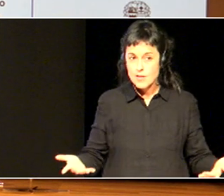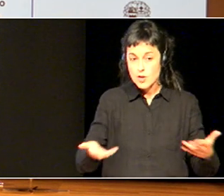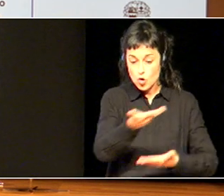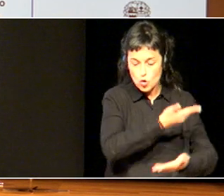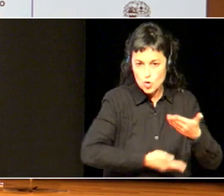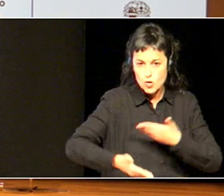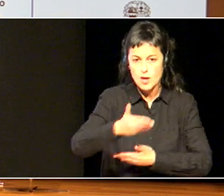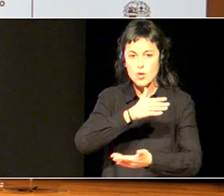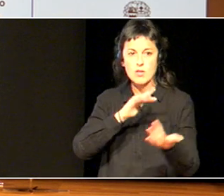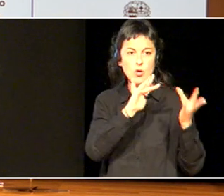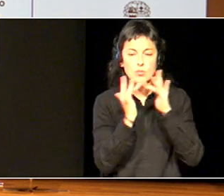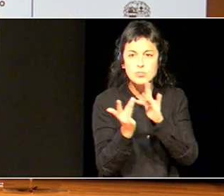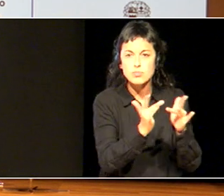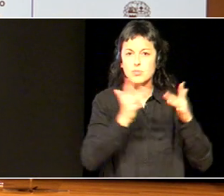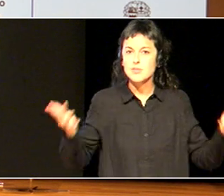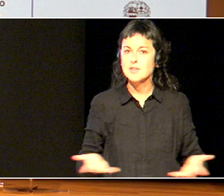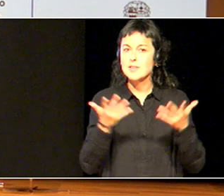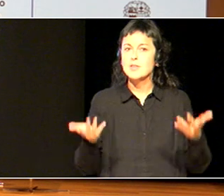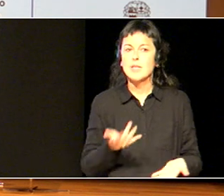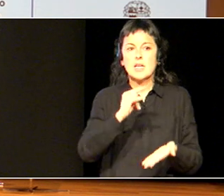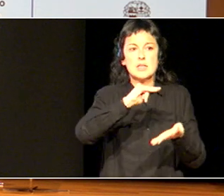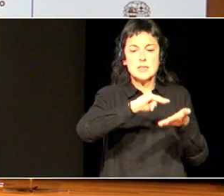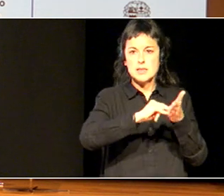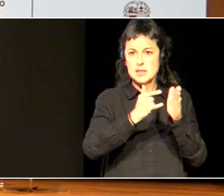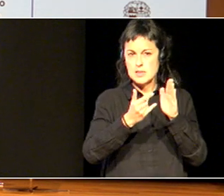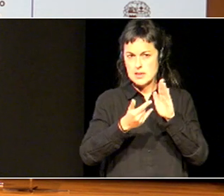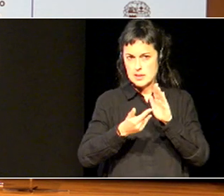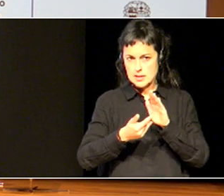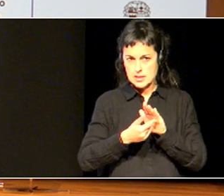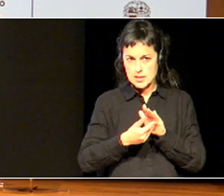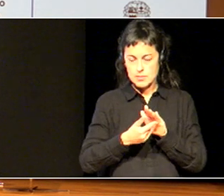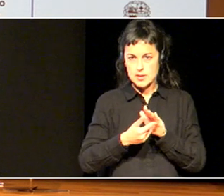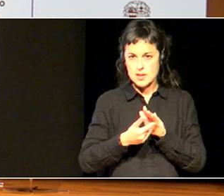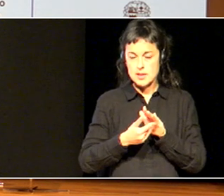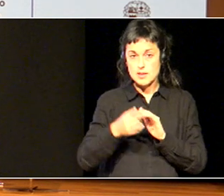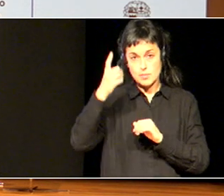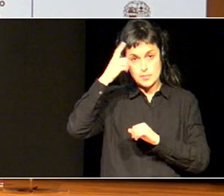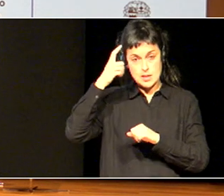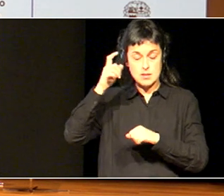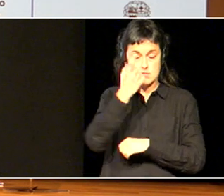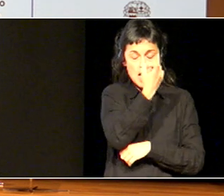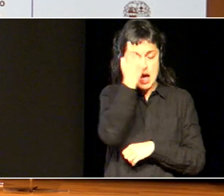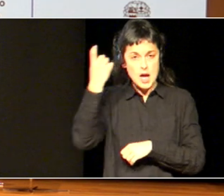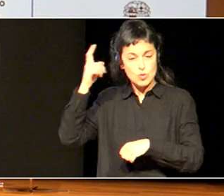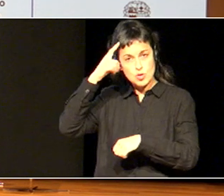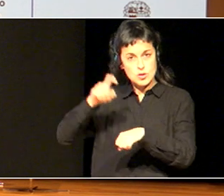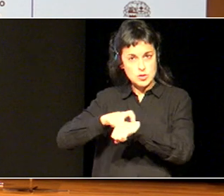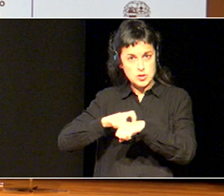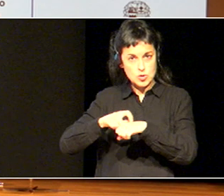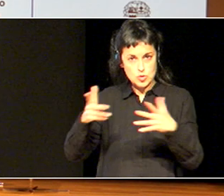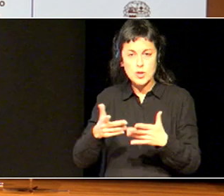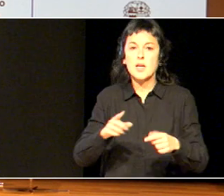la interacción con aquellos sistemas que colaboran en la consecución del bienestar psicosocial de nuestro alumnado es decir sistema